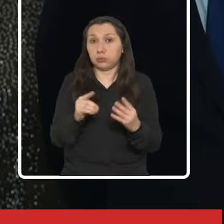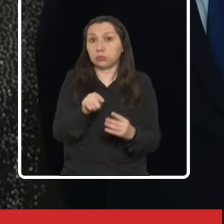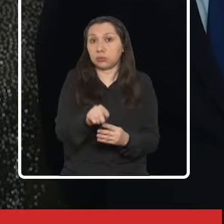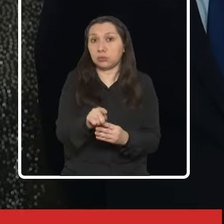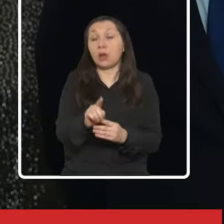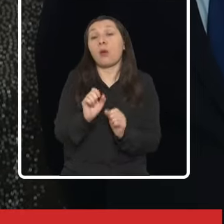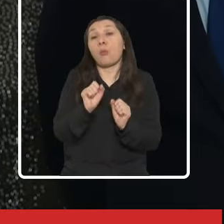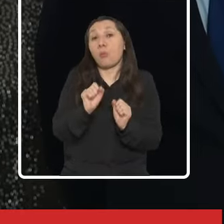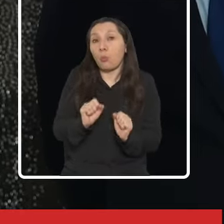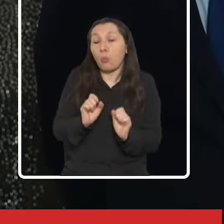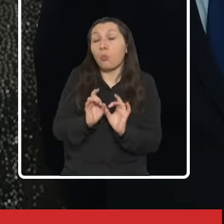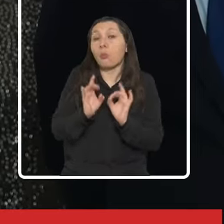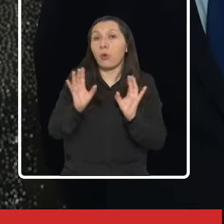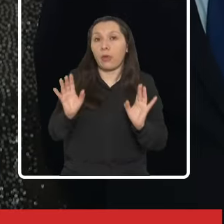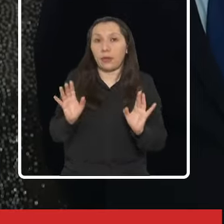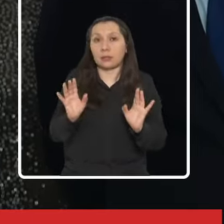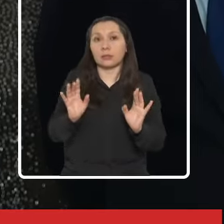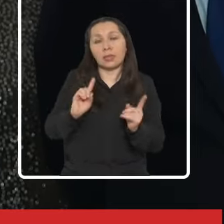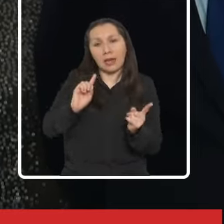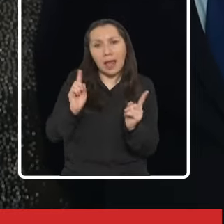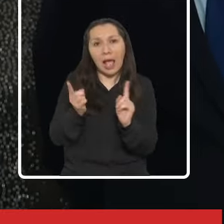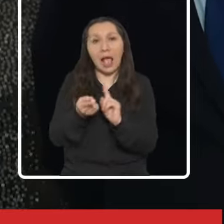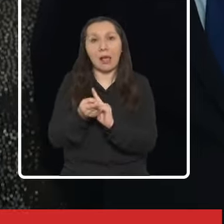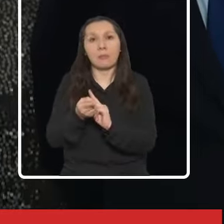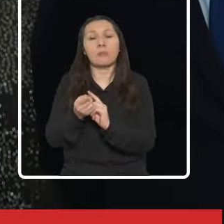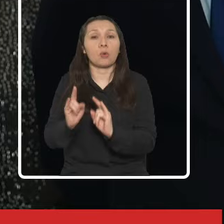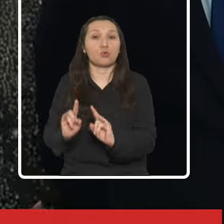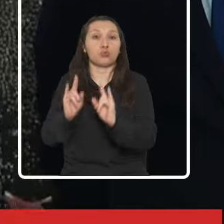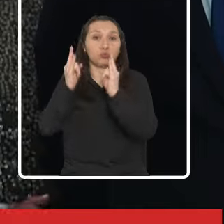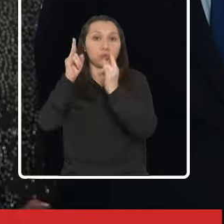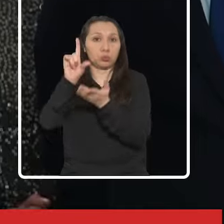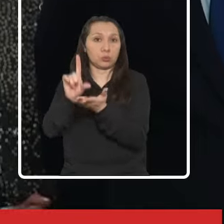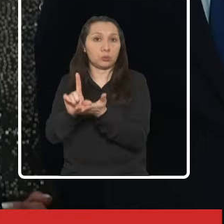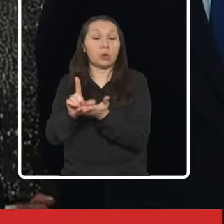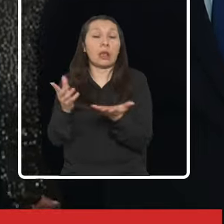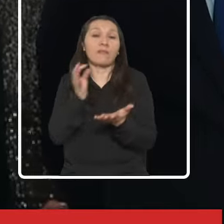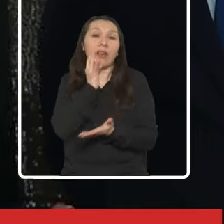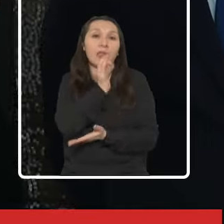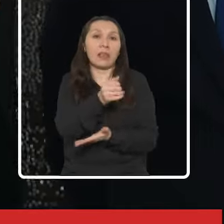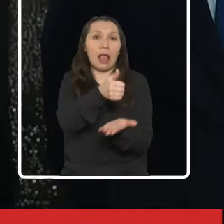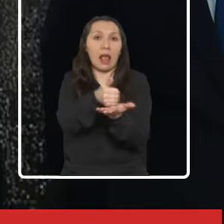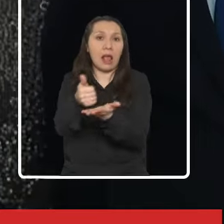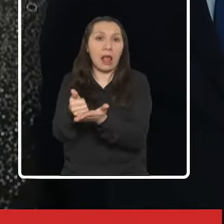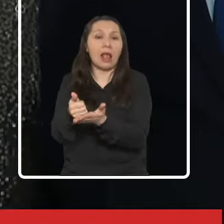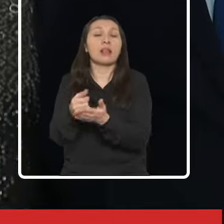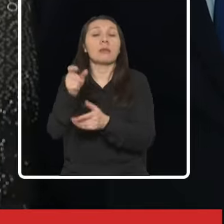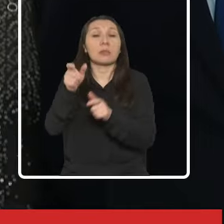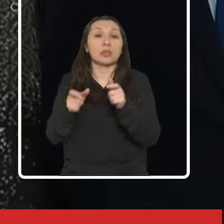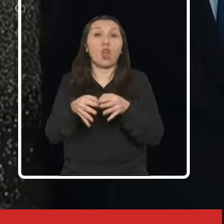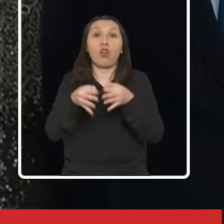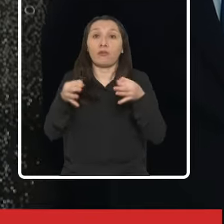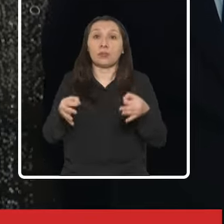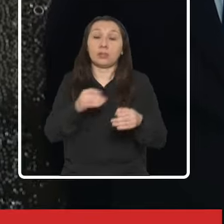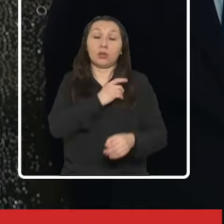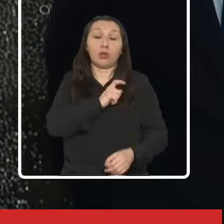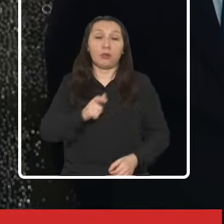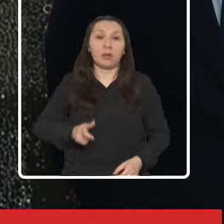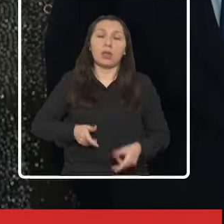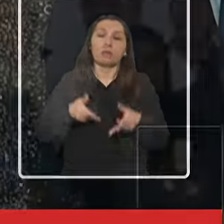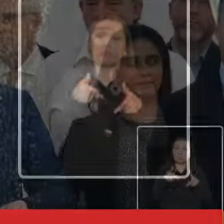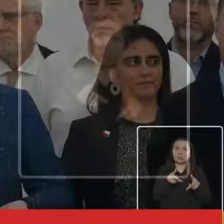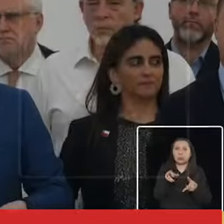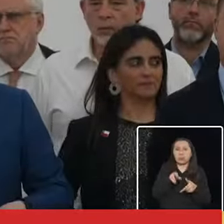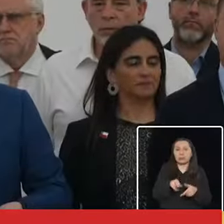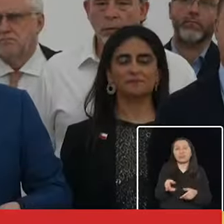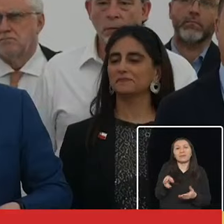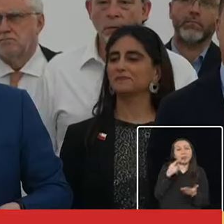algún chance para revertir esta medida y qué mensaje le daría usted a los alcaldes y parlamentarios del oficialismo, sobre todo que han insistido en que